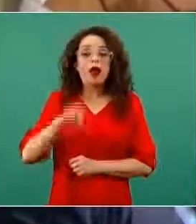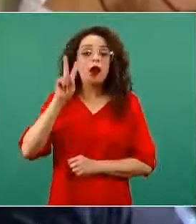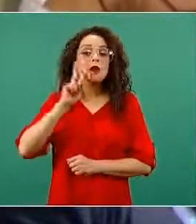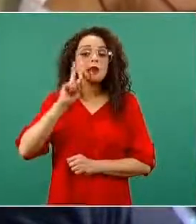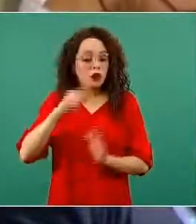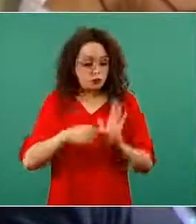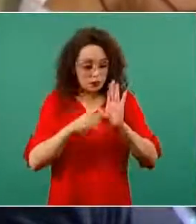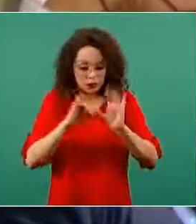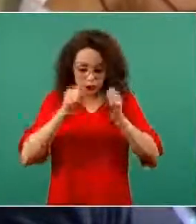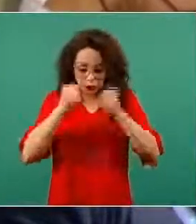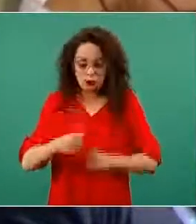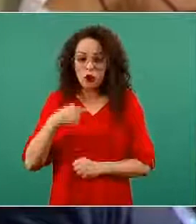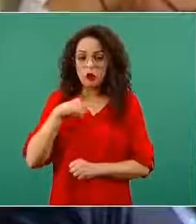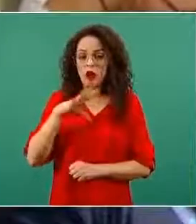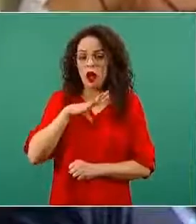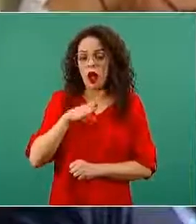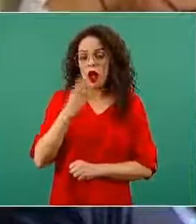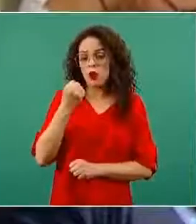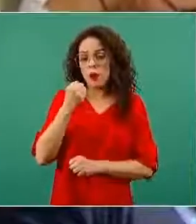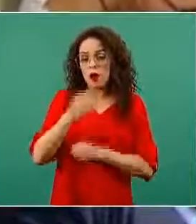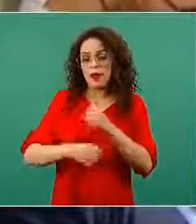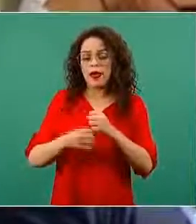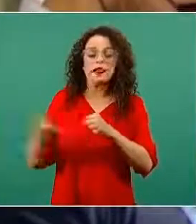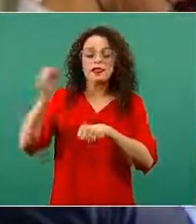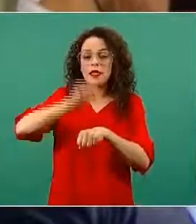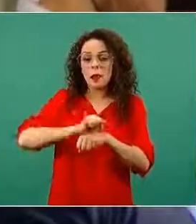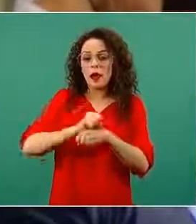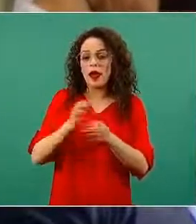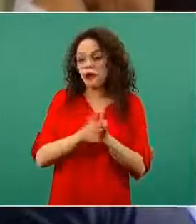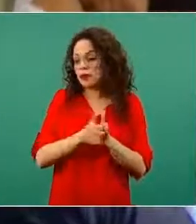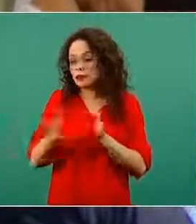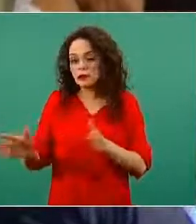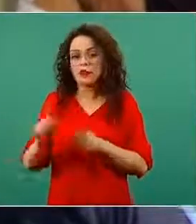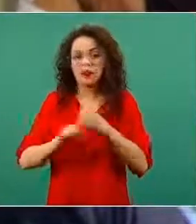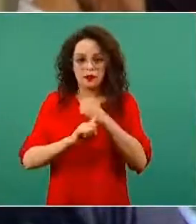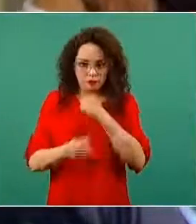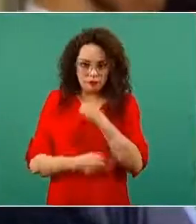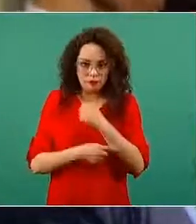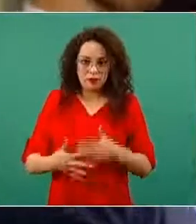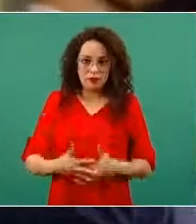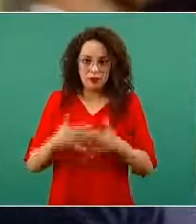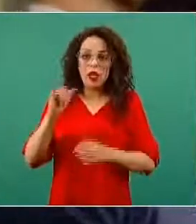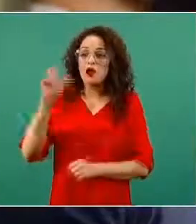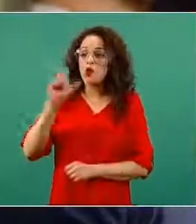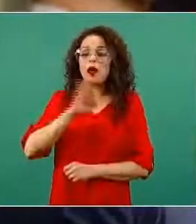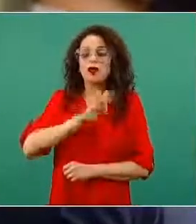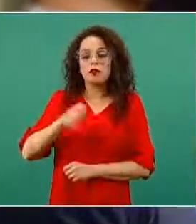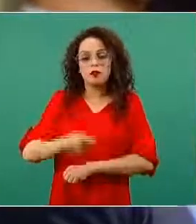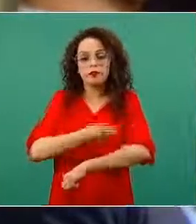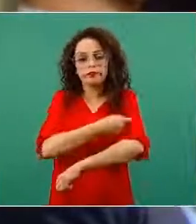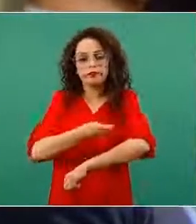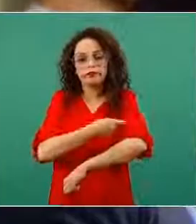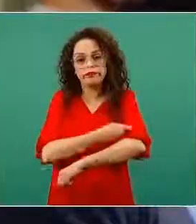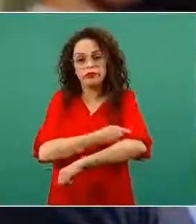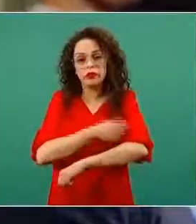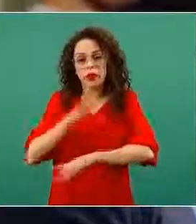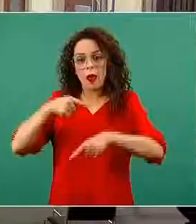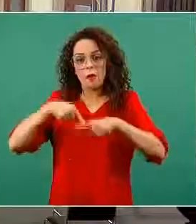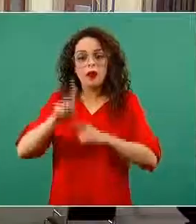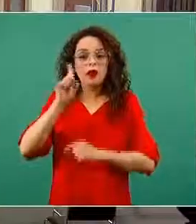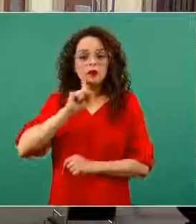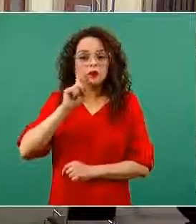de embarazo? Y si tienen alguna proyección para cuándo podrían estarse aplicando las vacunas para las mujeres embarazadas.